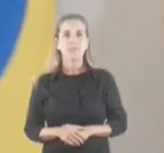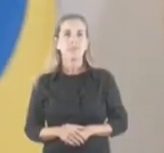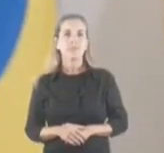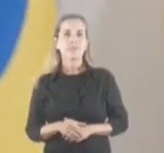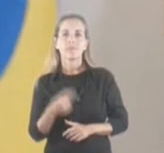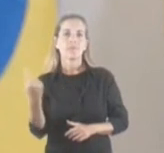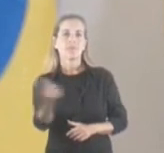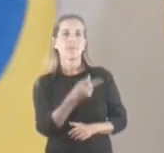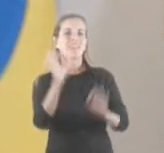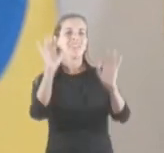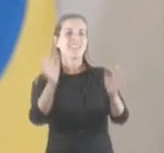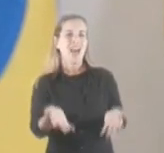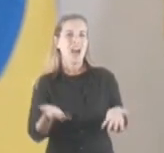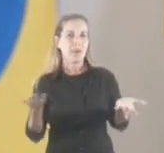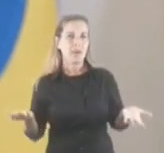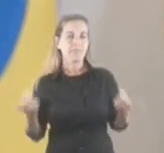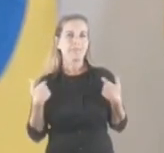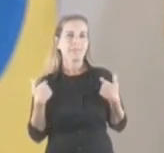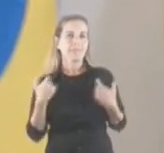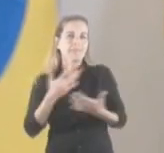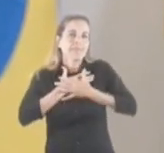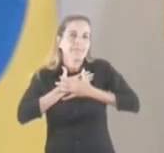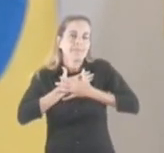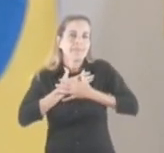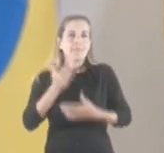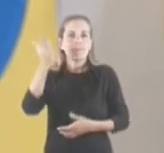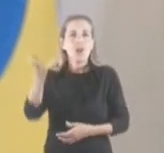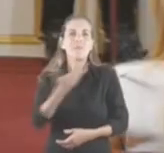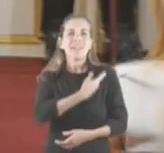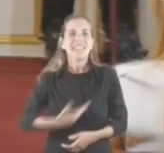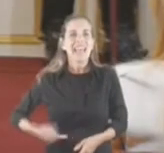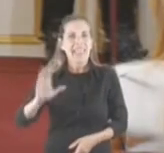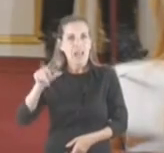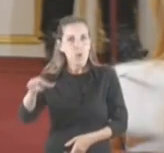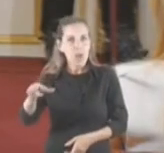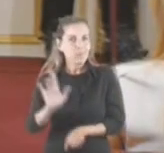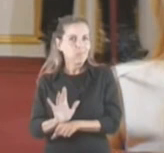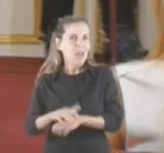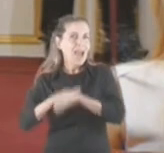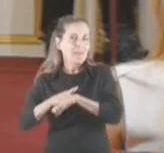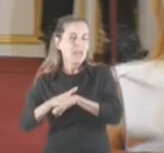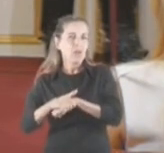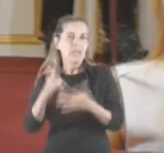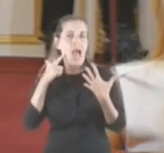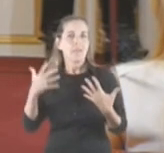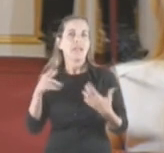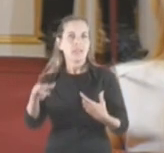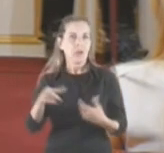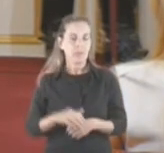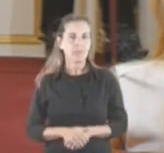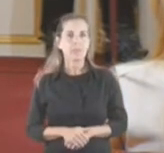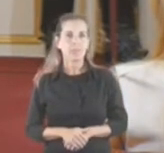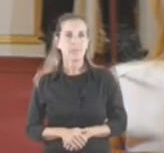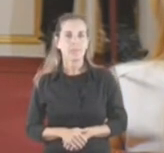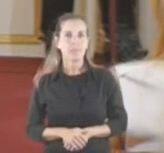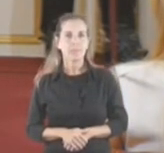saben del cariño profundo y la admiración que siento por el amigo Lula. Todos conhecem o carinho e a admiração profundos que eu tenho